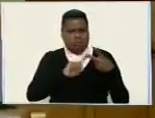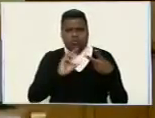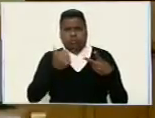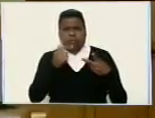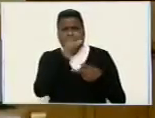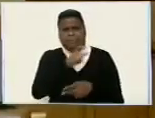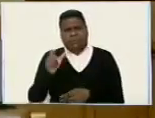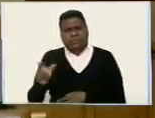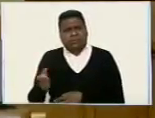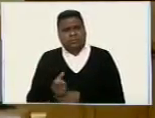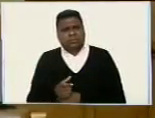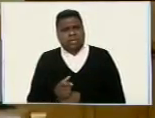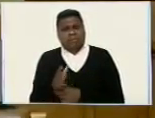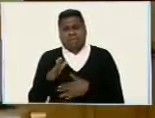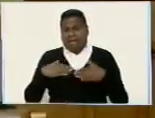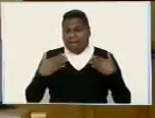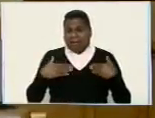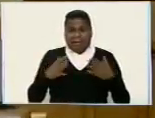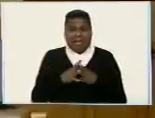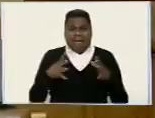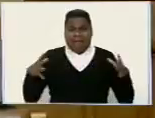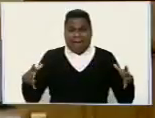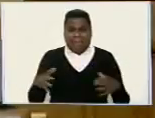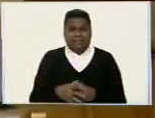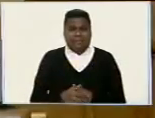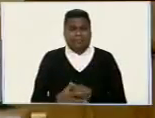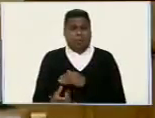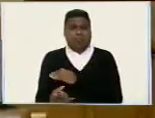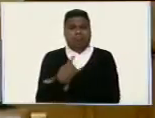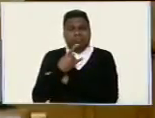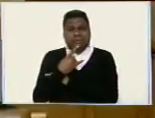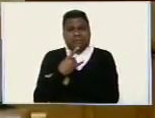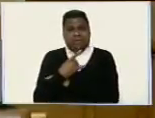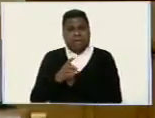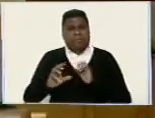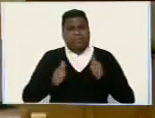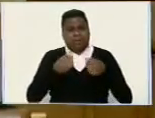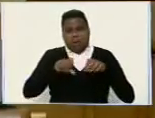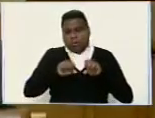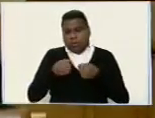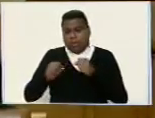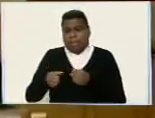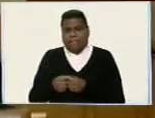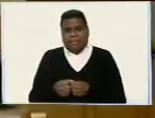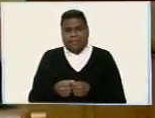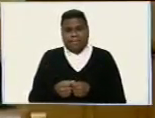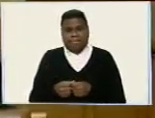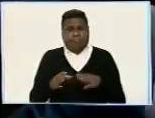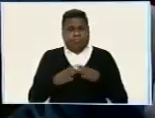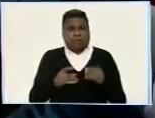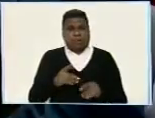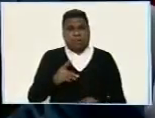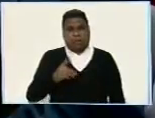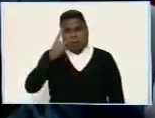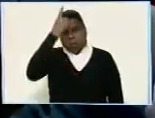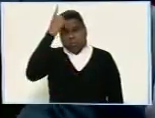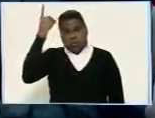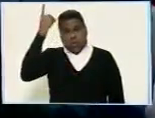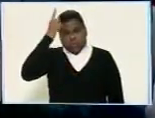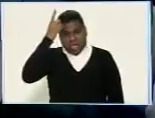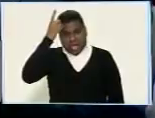más grande era que el maleficio de la traición comenzó a romperse con Diosdado Cabello Rondón. Porque Diosdado,